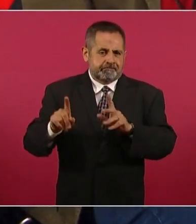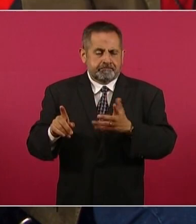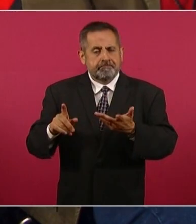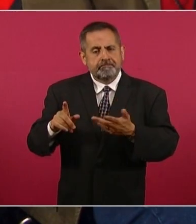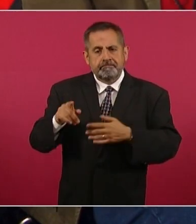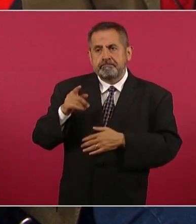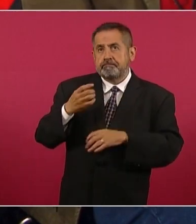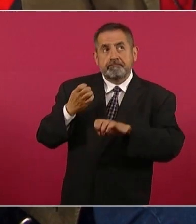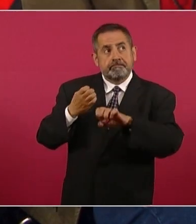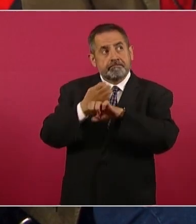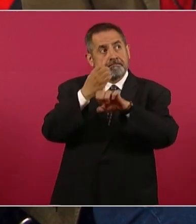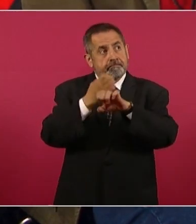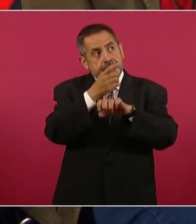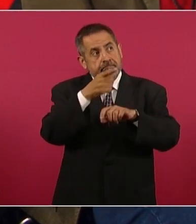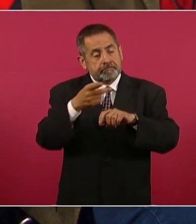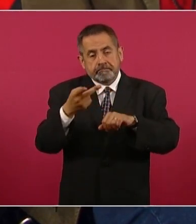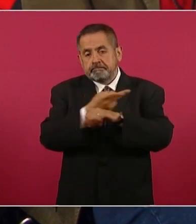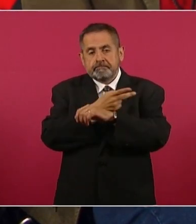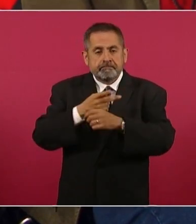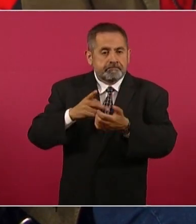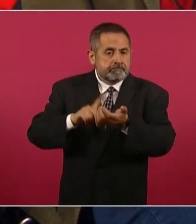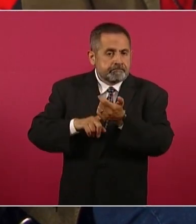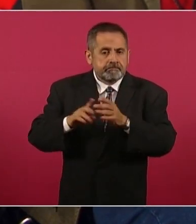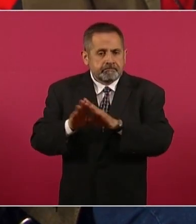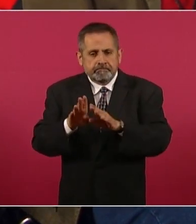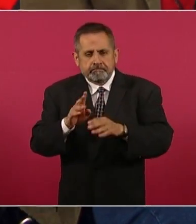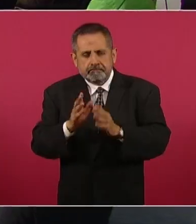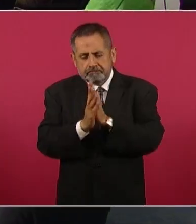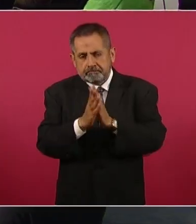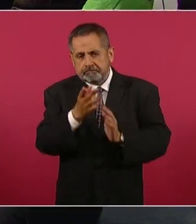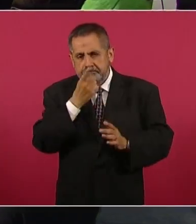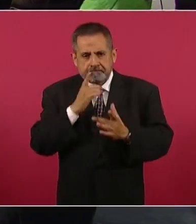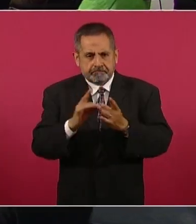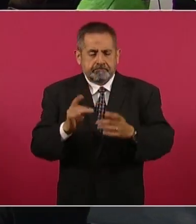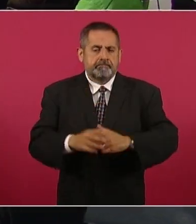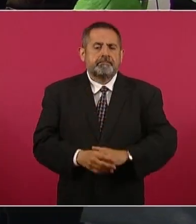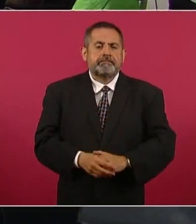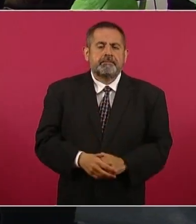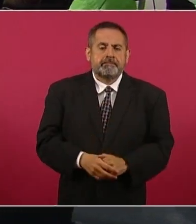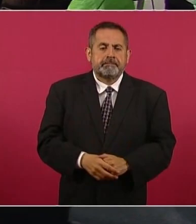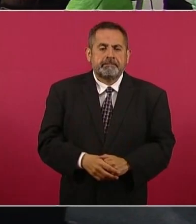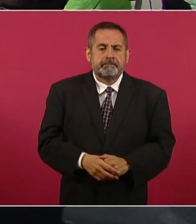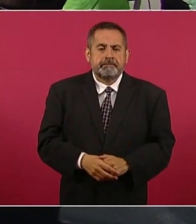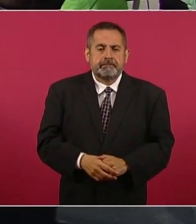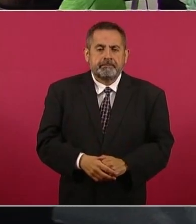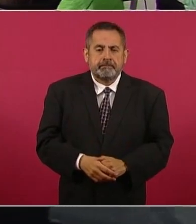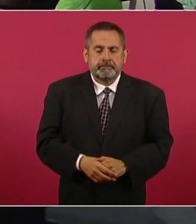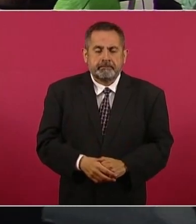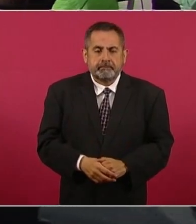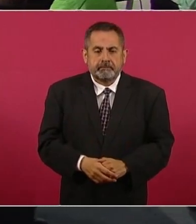las entidades que había usted mencionado, si me hace favor? Pues se ha avanzado.